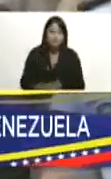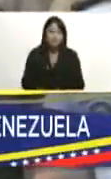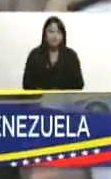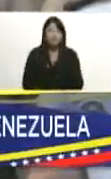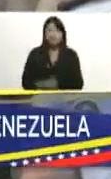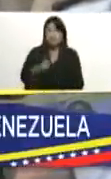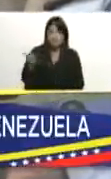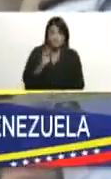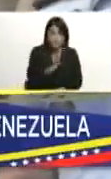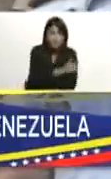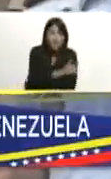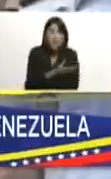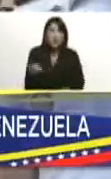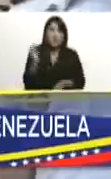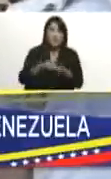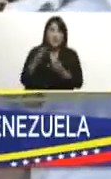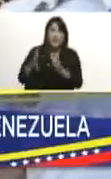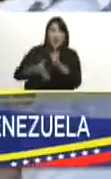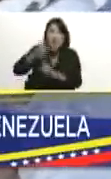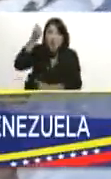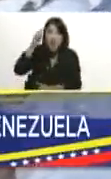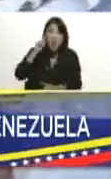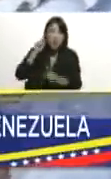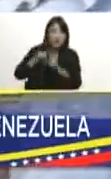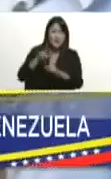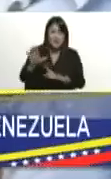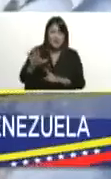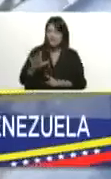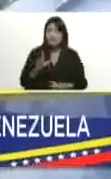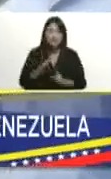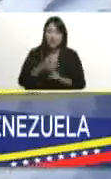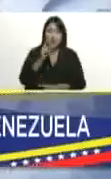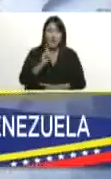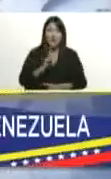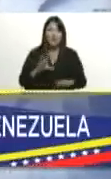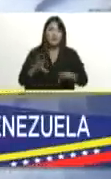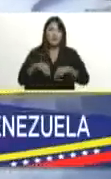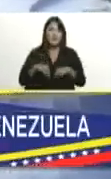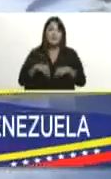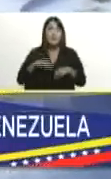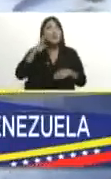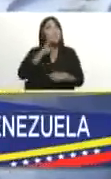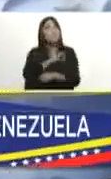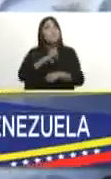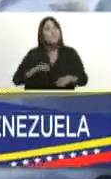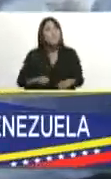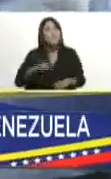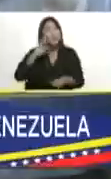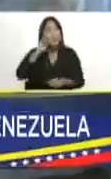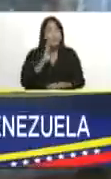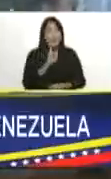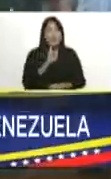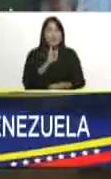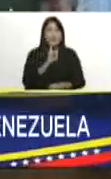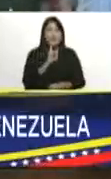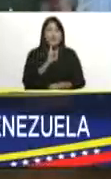lograrán jamás sus infames ambiciones. La Fuerza Armada Nacional Bolivariana,